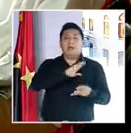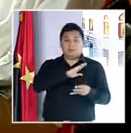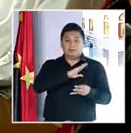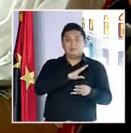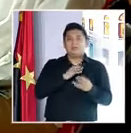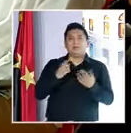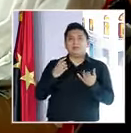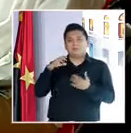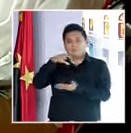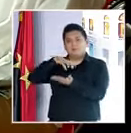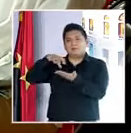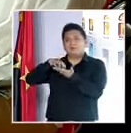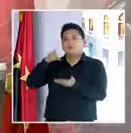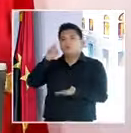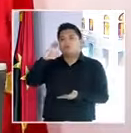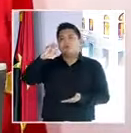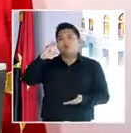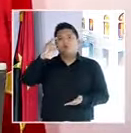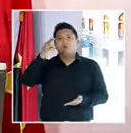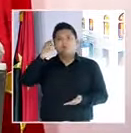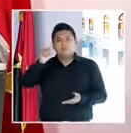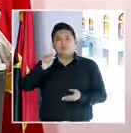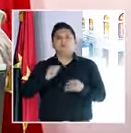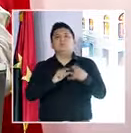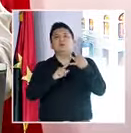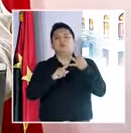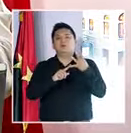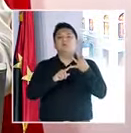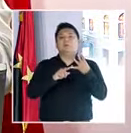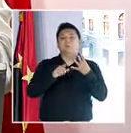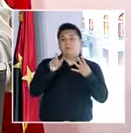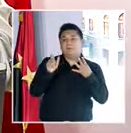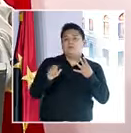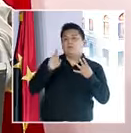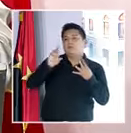Carlos Luna Romero, de los miembros